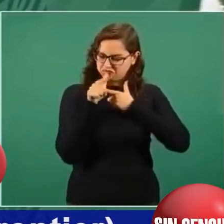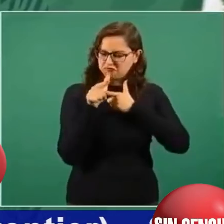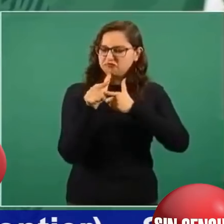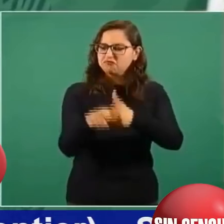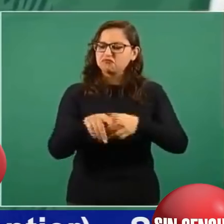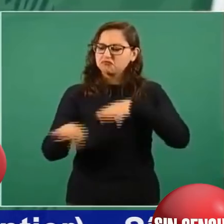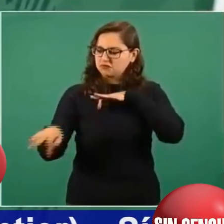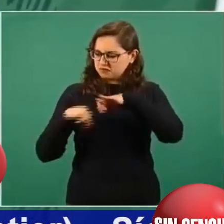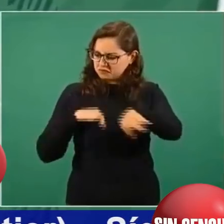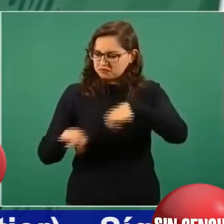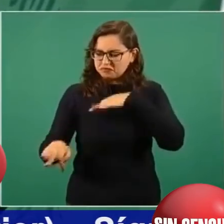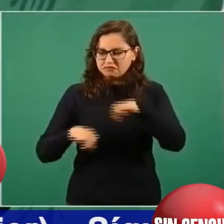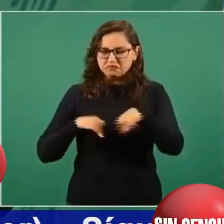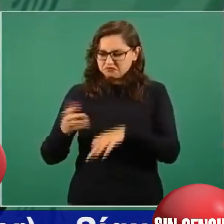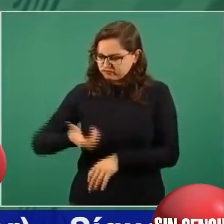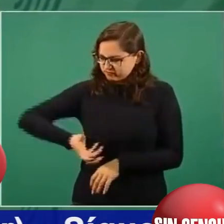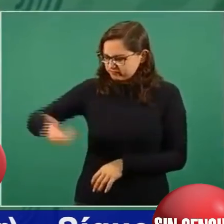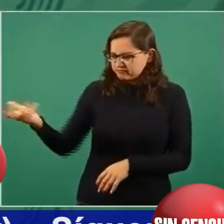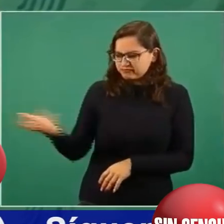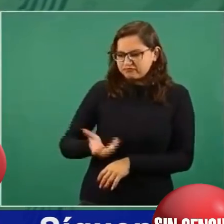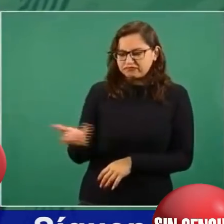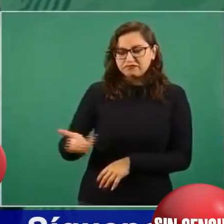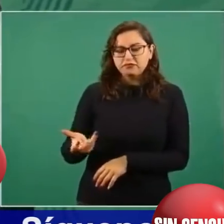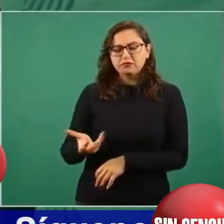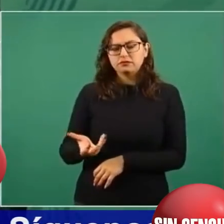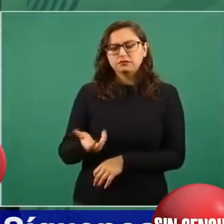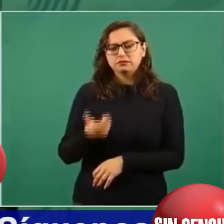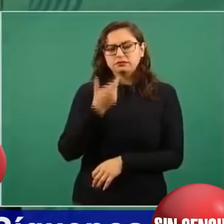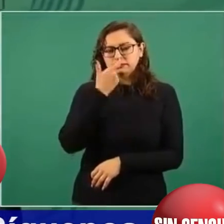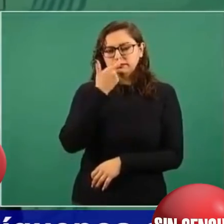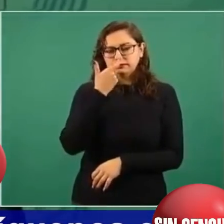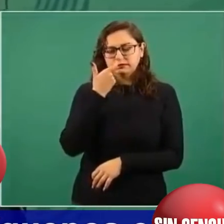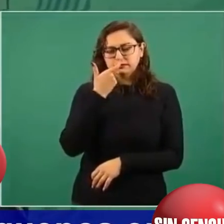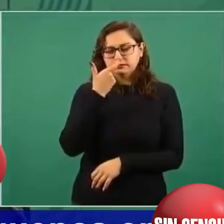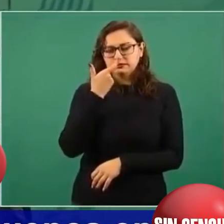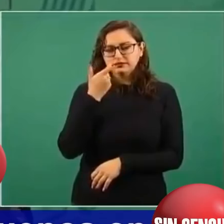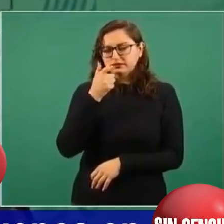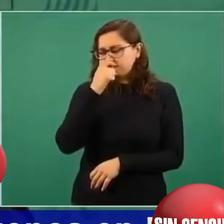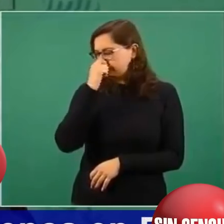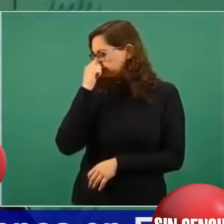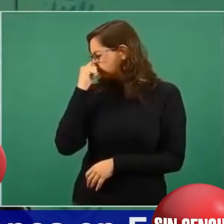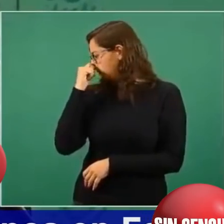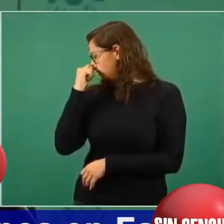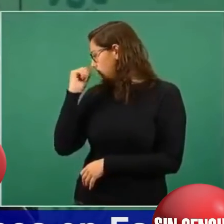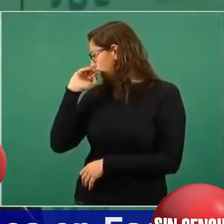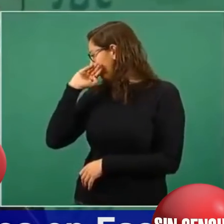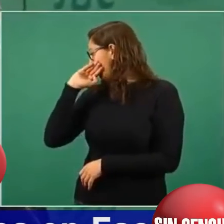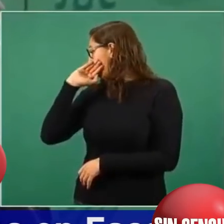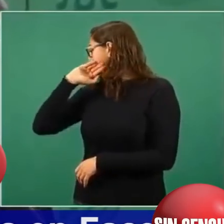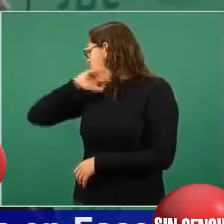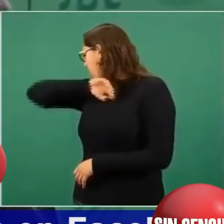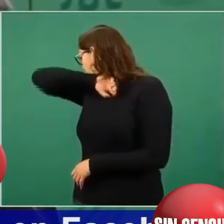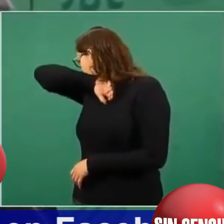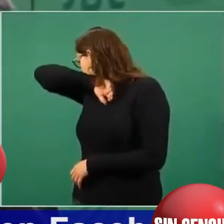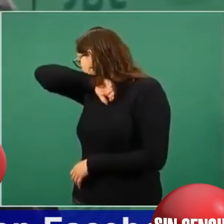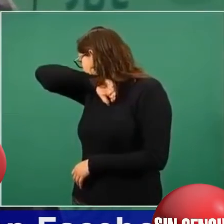Primero, se le está dando un trato digno a los maestros,